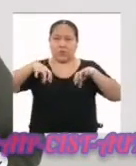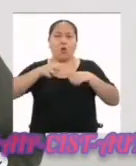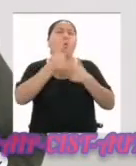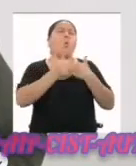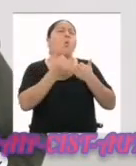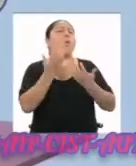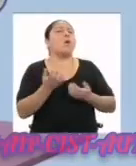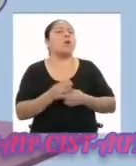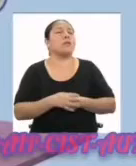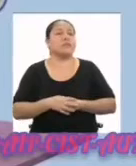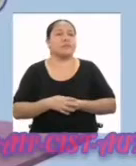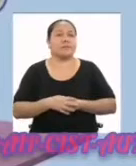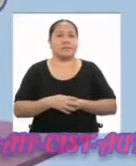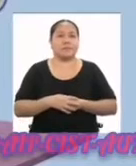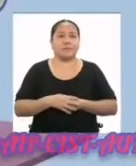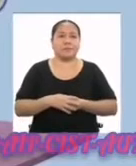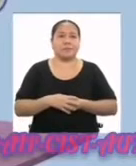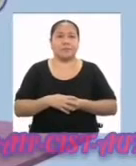podrían ser?